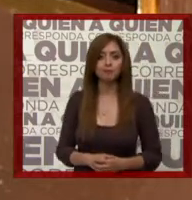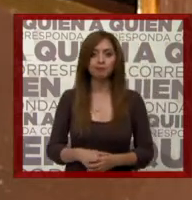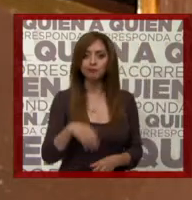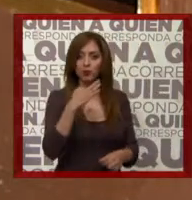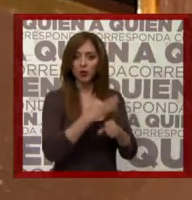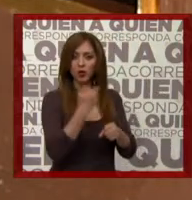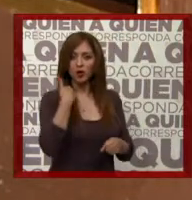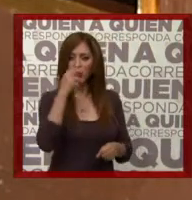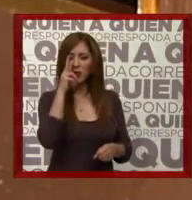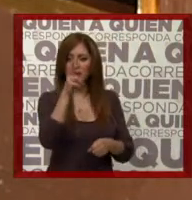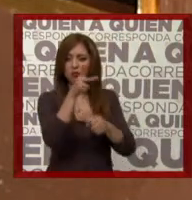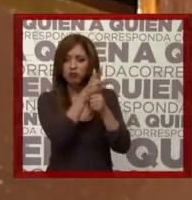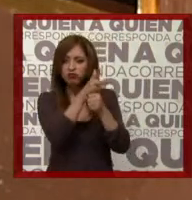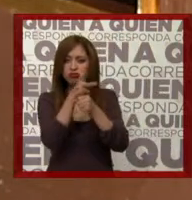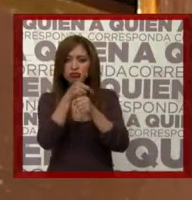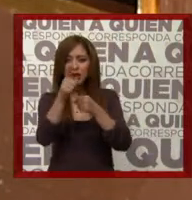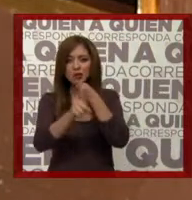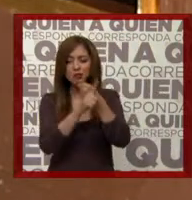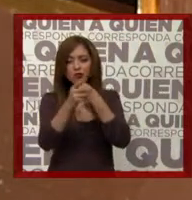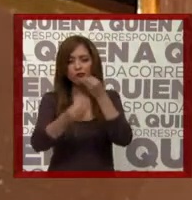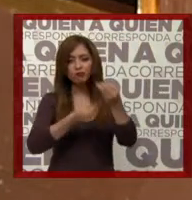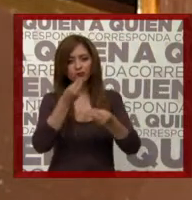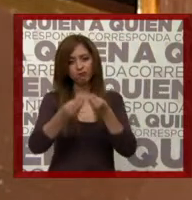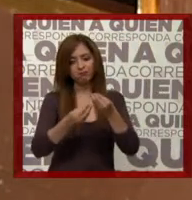imágenes sobre esta situación.